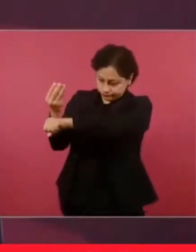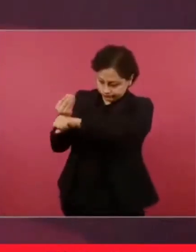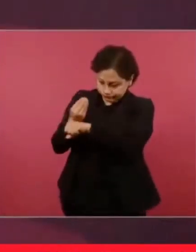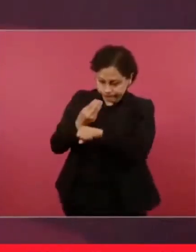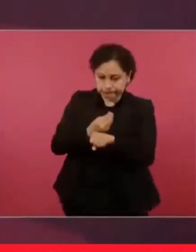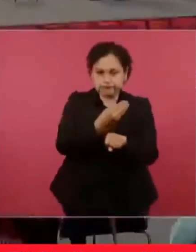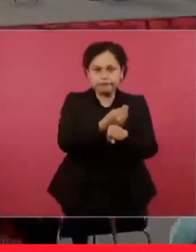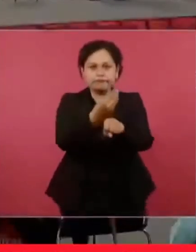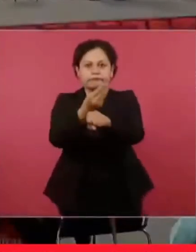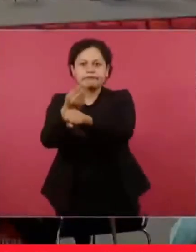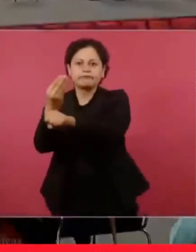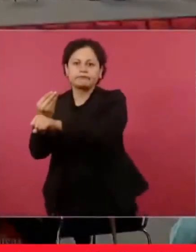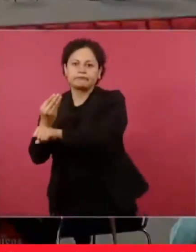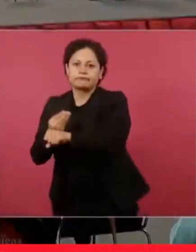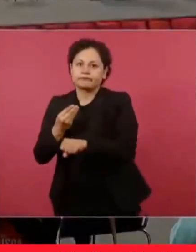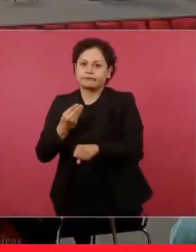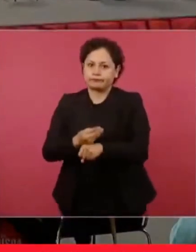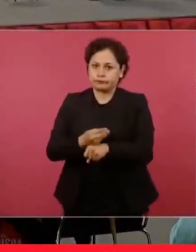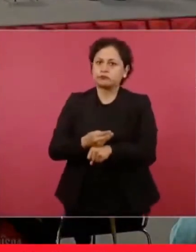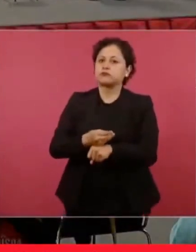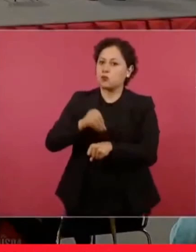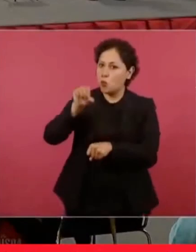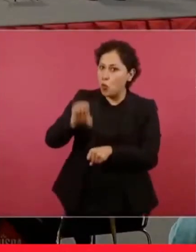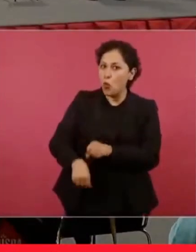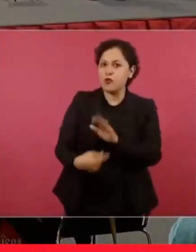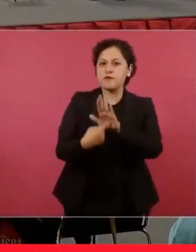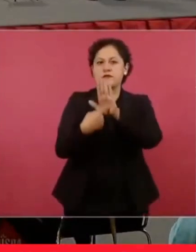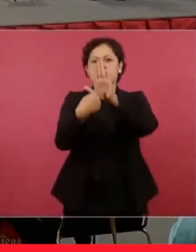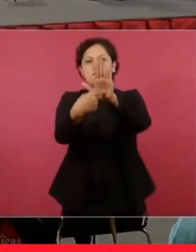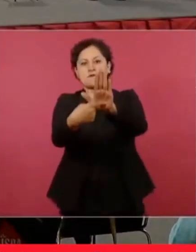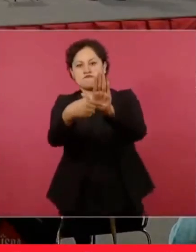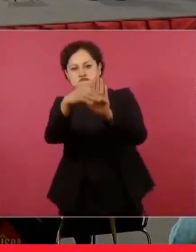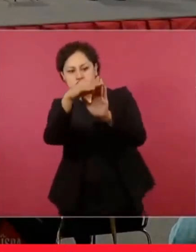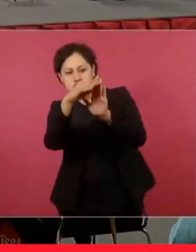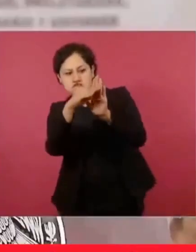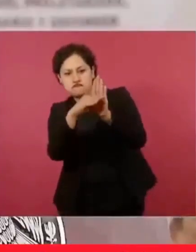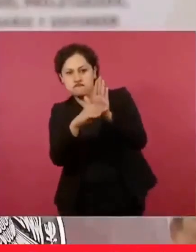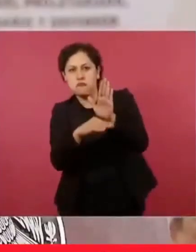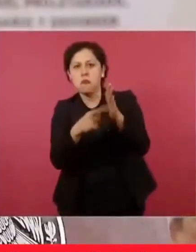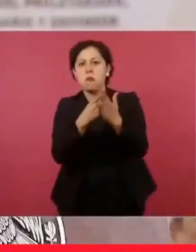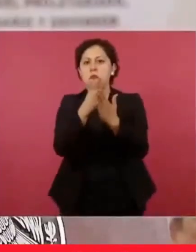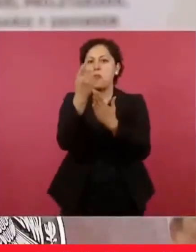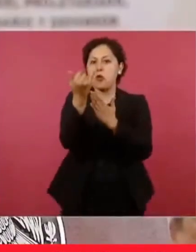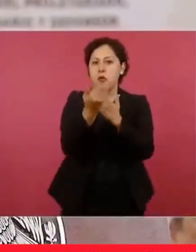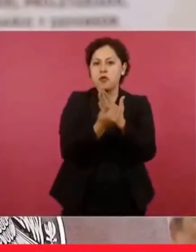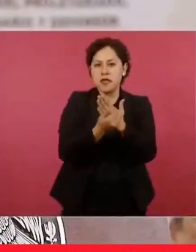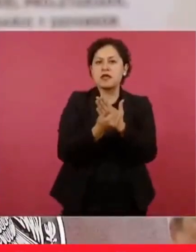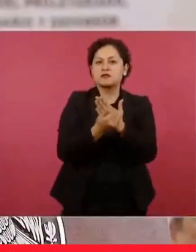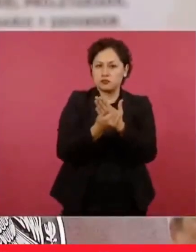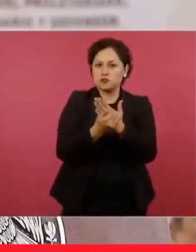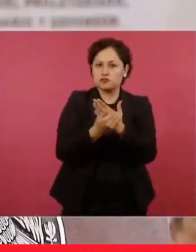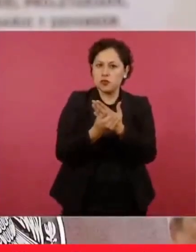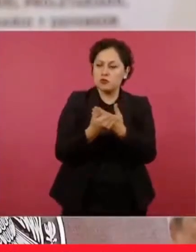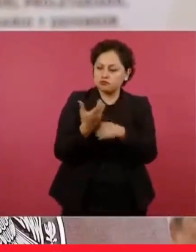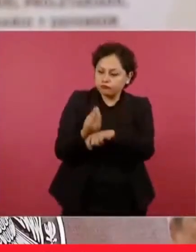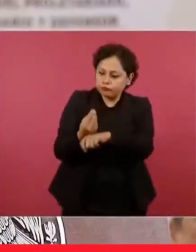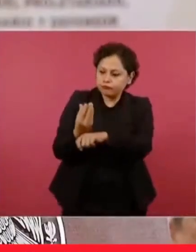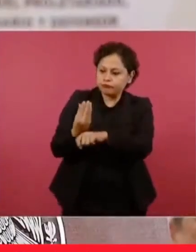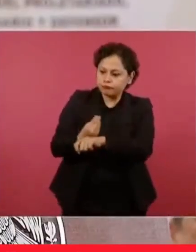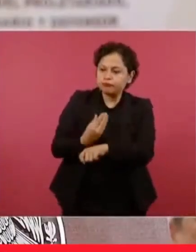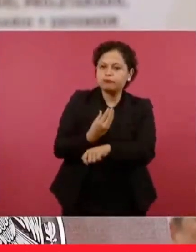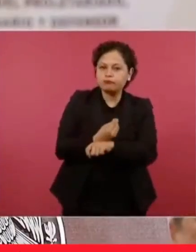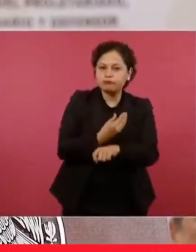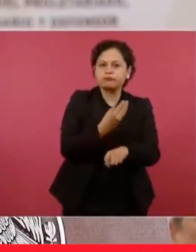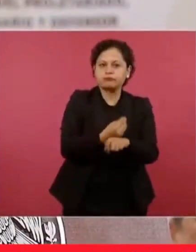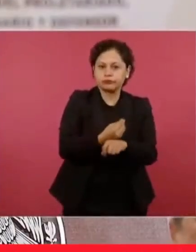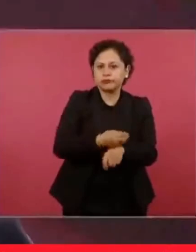la importante inversión en los proyectos que están por terminar y que vamos a dejar a la CFE con